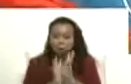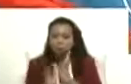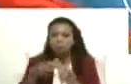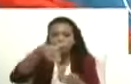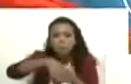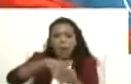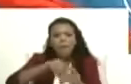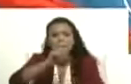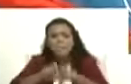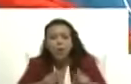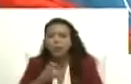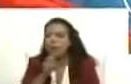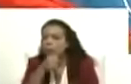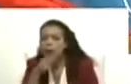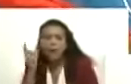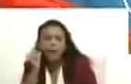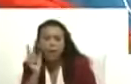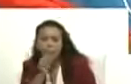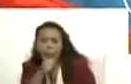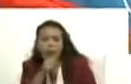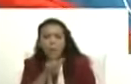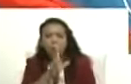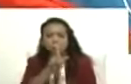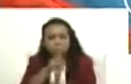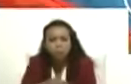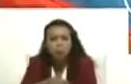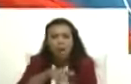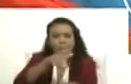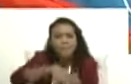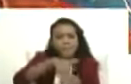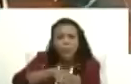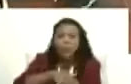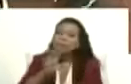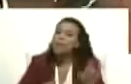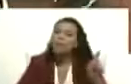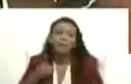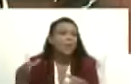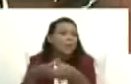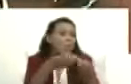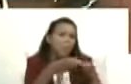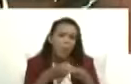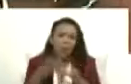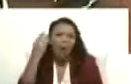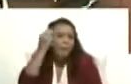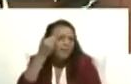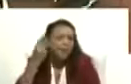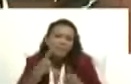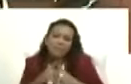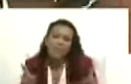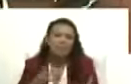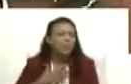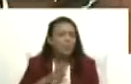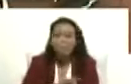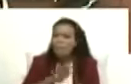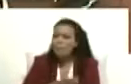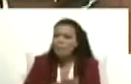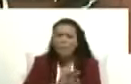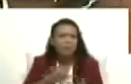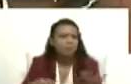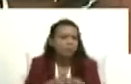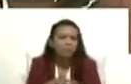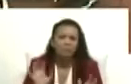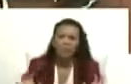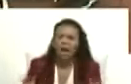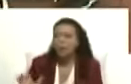a cada abuelo, a cada abuela que estuvo en los centros de votación, independientemente de cómo pensara, independientemente